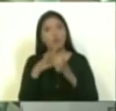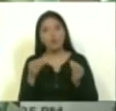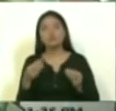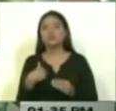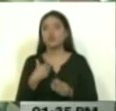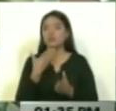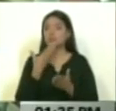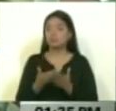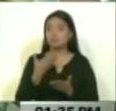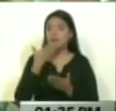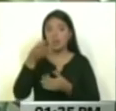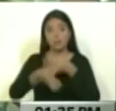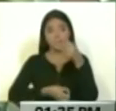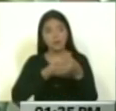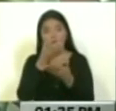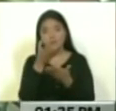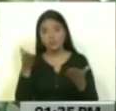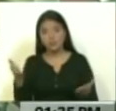y colocando